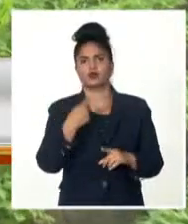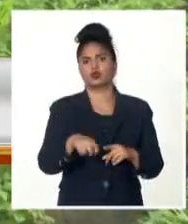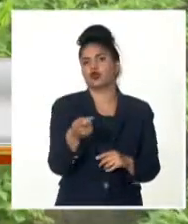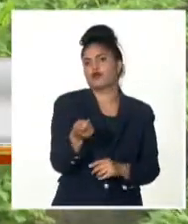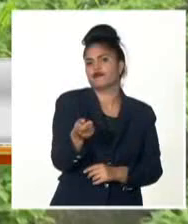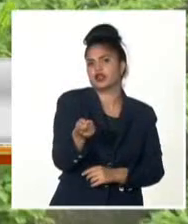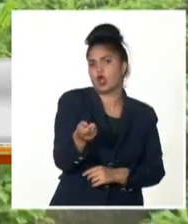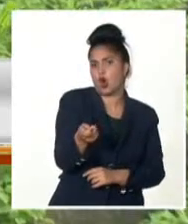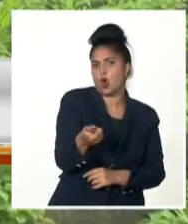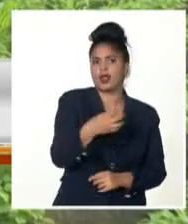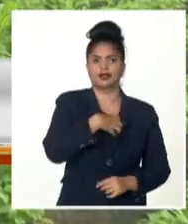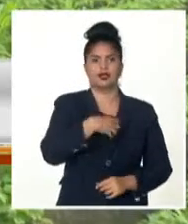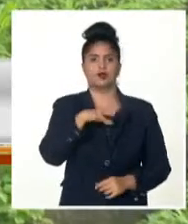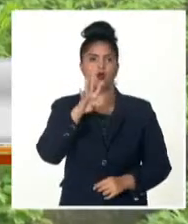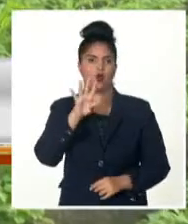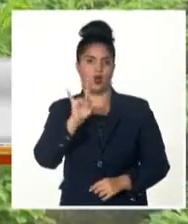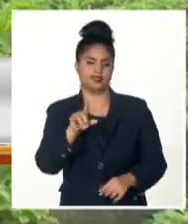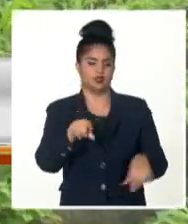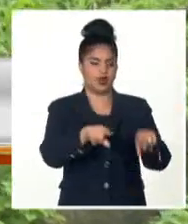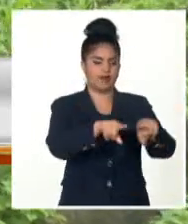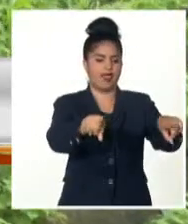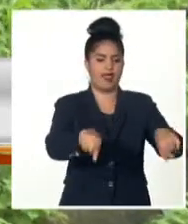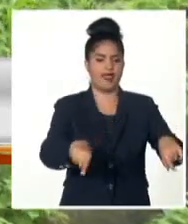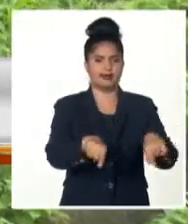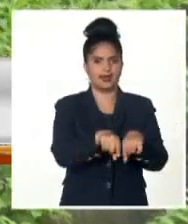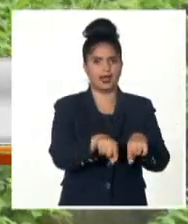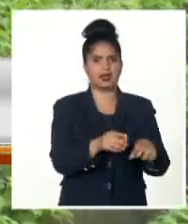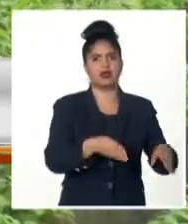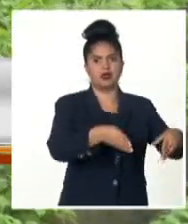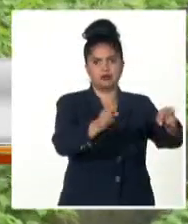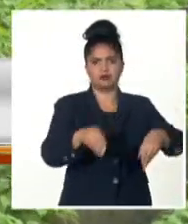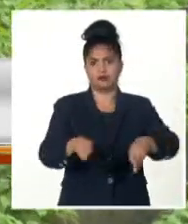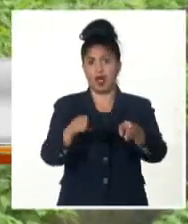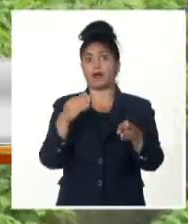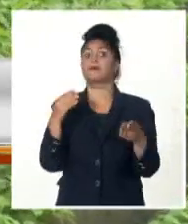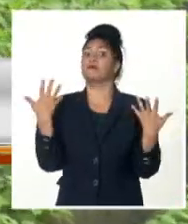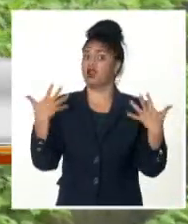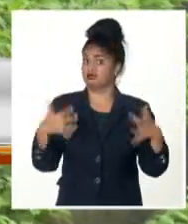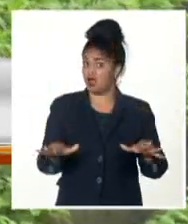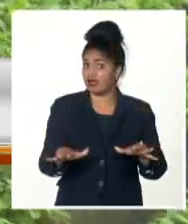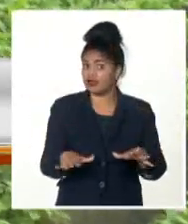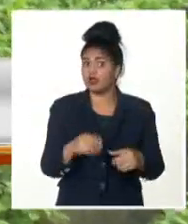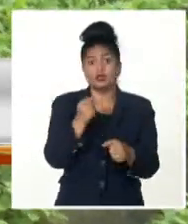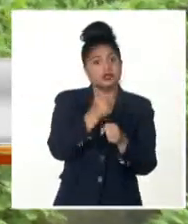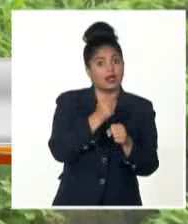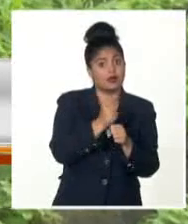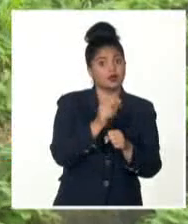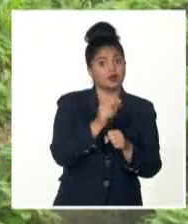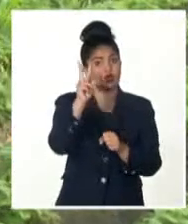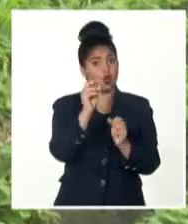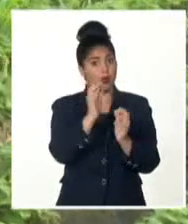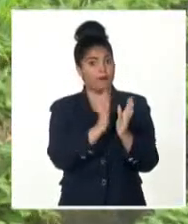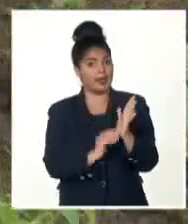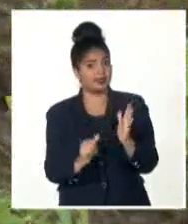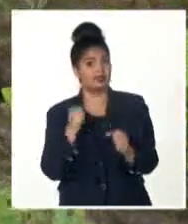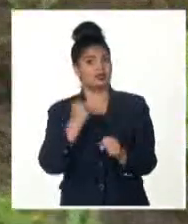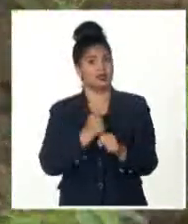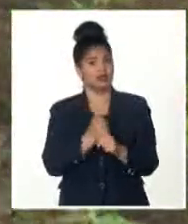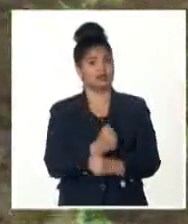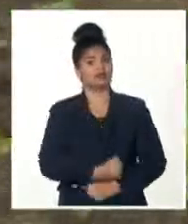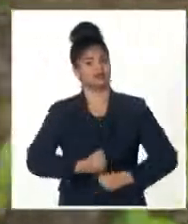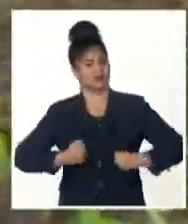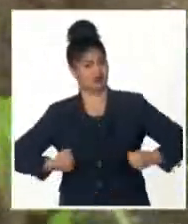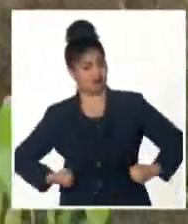hectáreas sembradas por acá. Es decir, que este es un pueblo que se ha venido, lleva 2 meses nada más este pueblo, se ha trabajado duro intensamente.